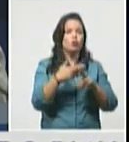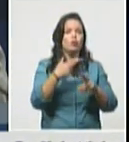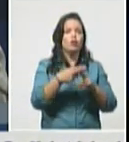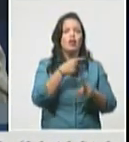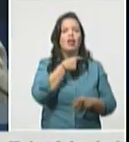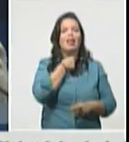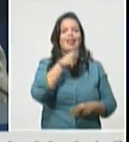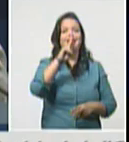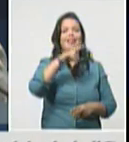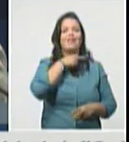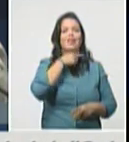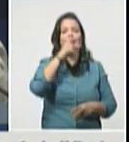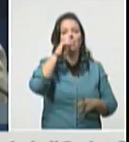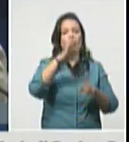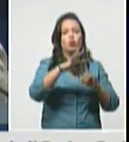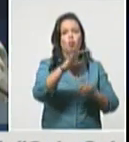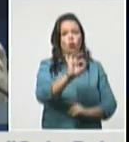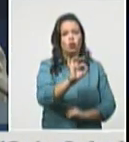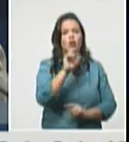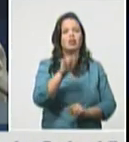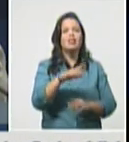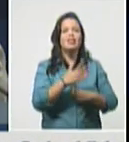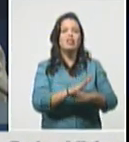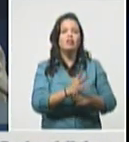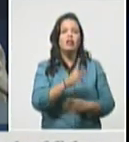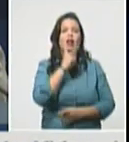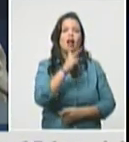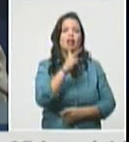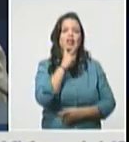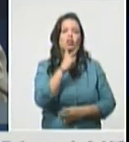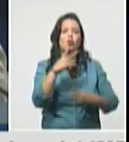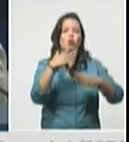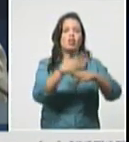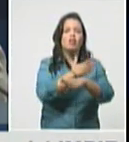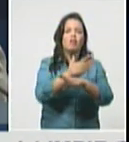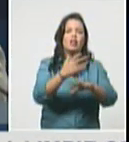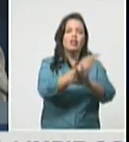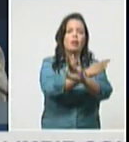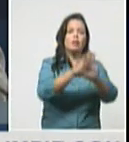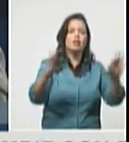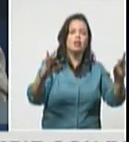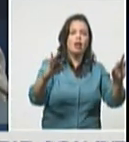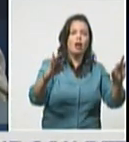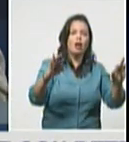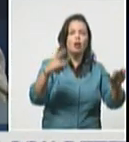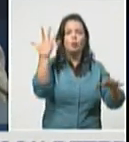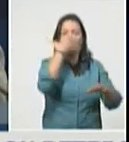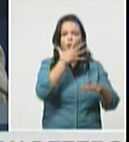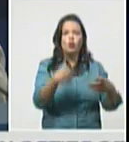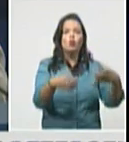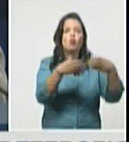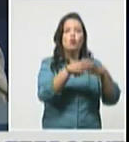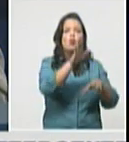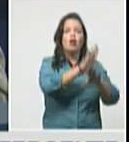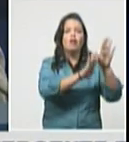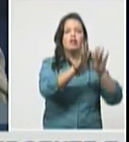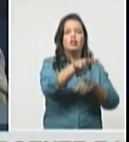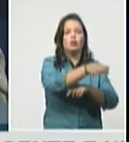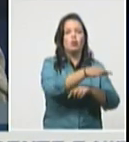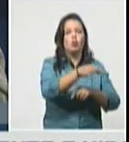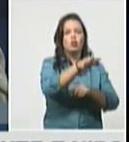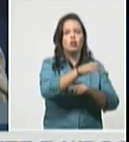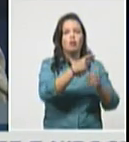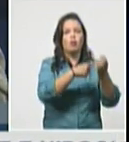tratamiento diferenciado por el Consejo de Defensa de esa provincia, de ese municipio, y un grupo de medidas